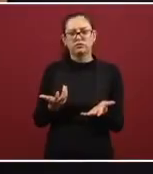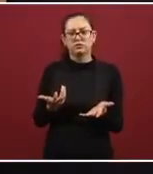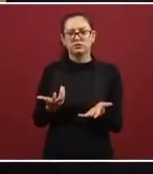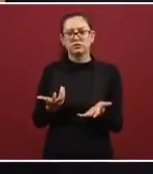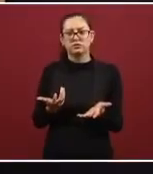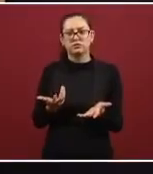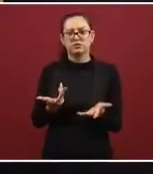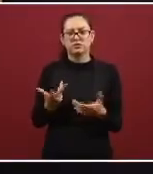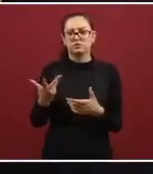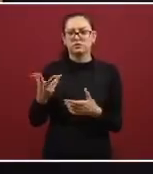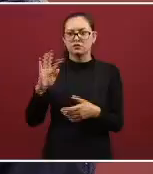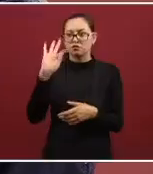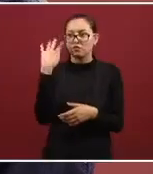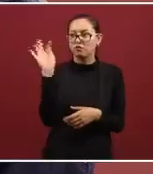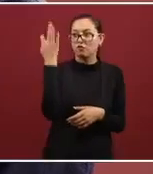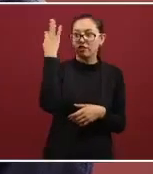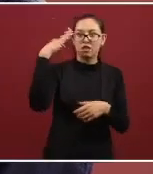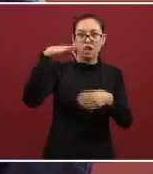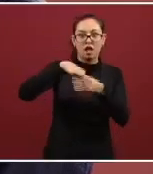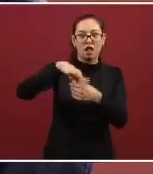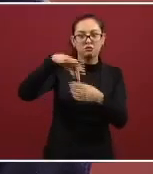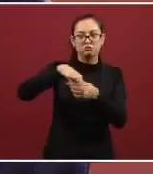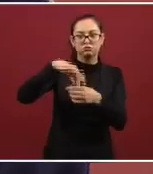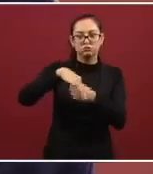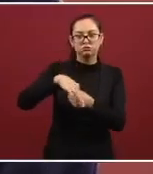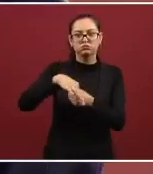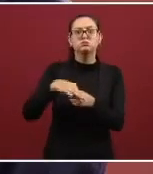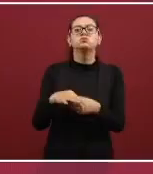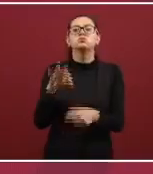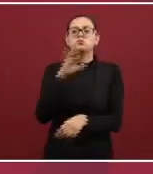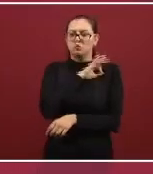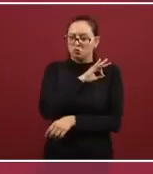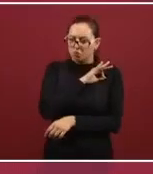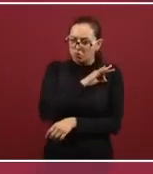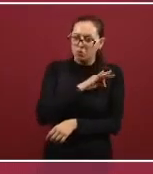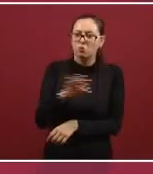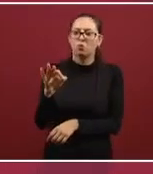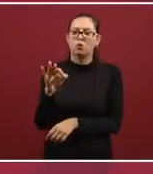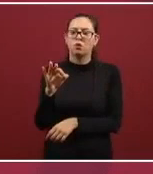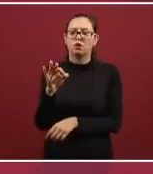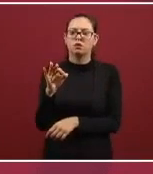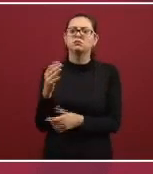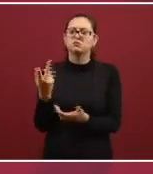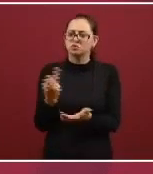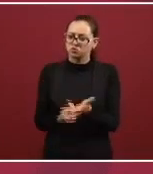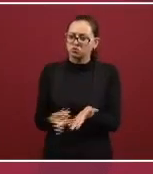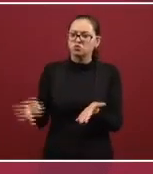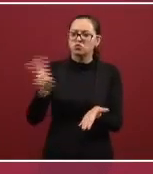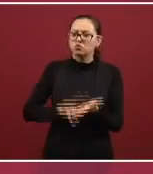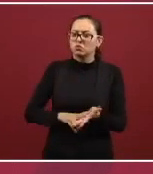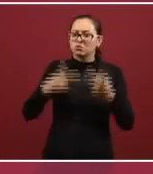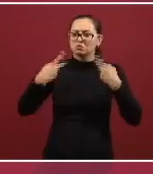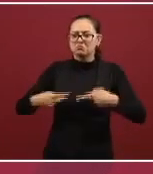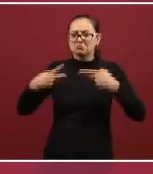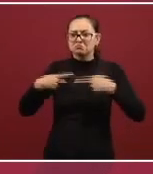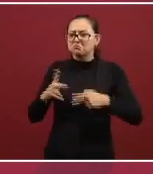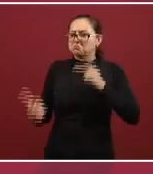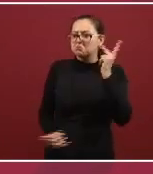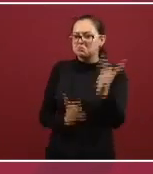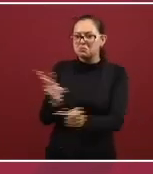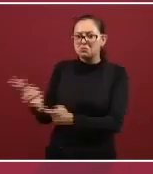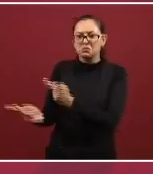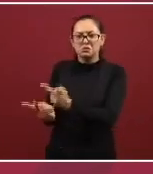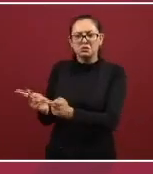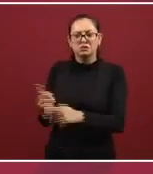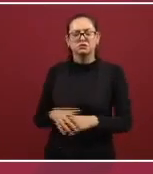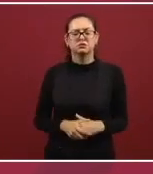la elección federal, puede alcanzar para hacer la consulta.